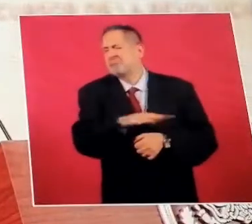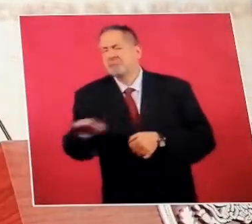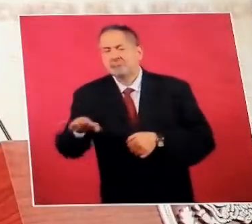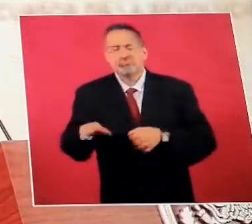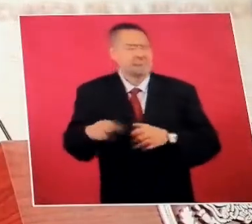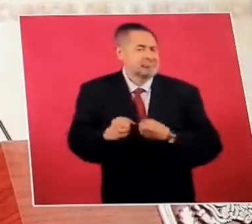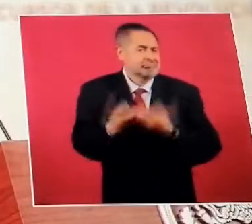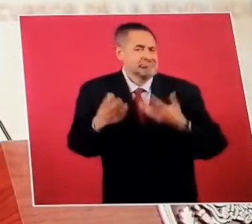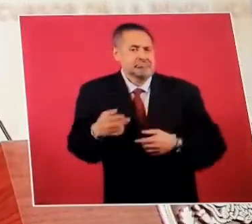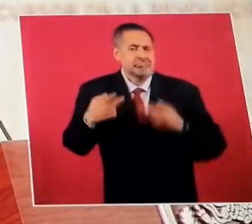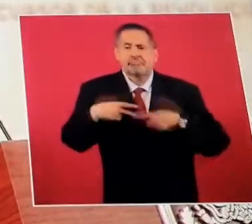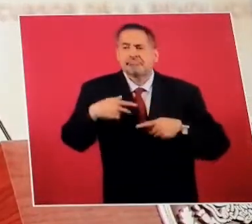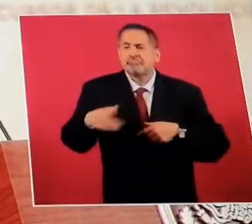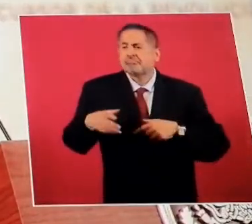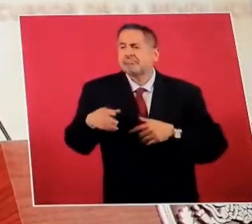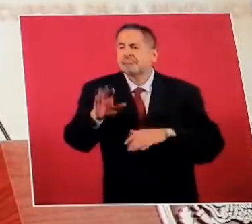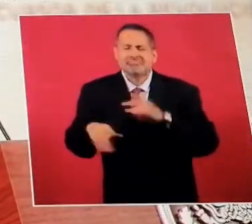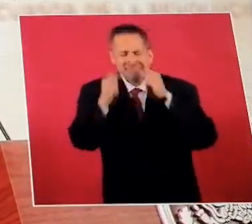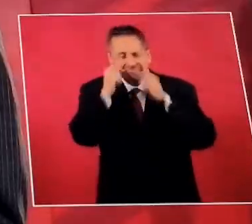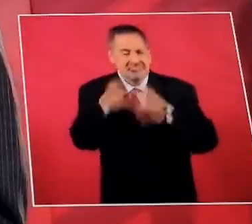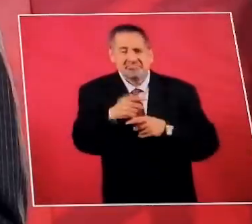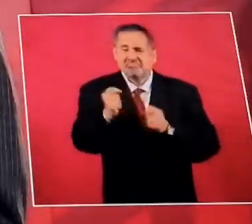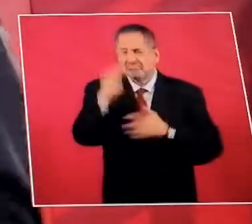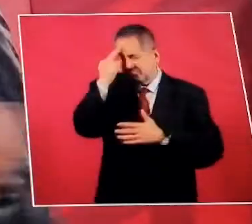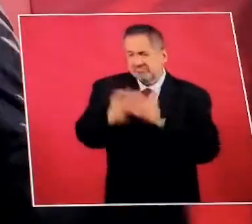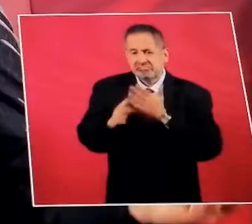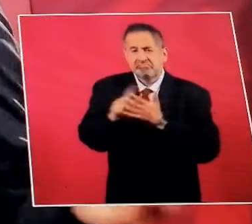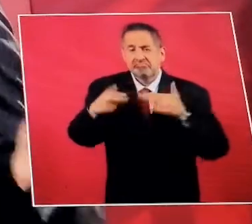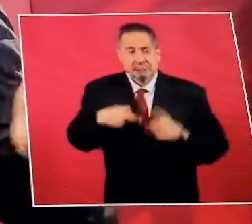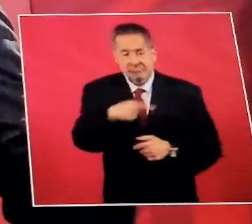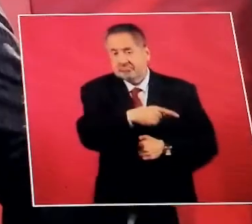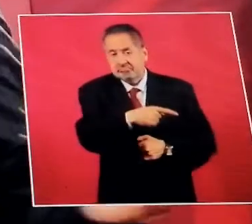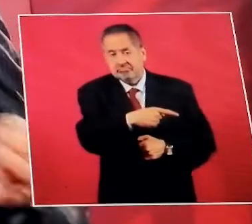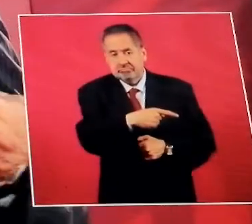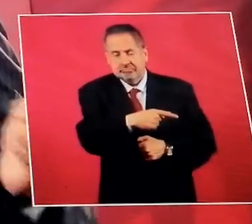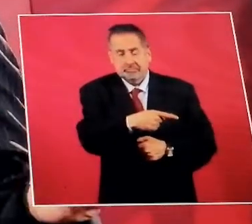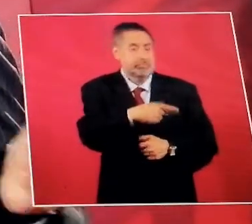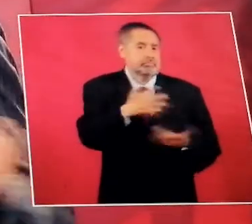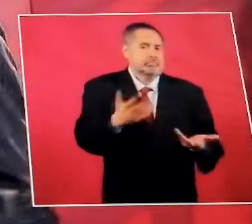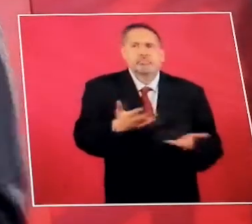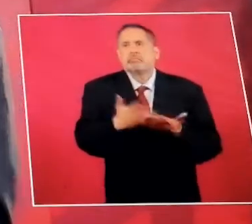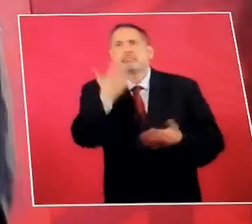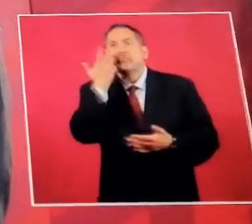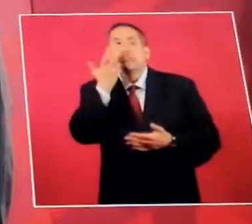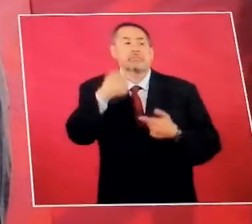de graves violaciones a derechos humanos. Y ahora